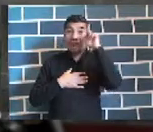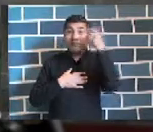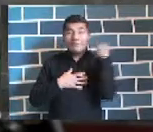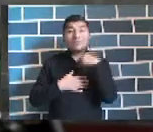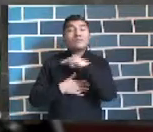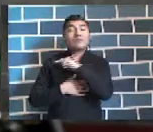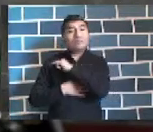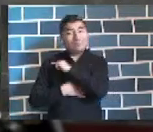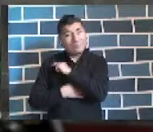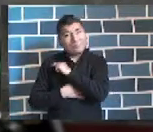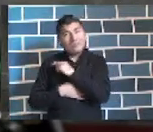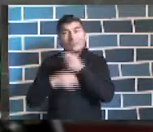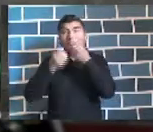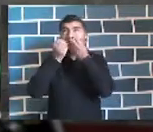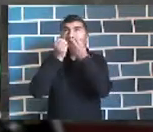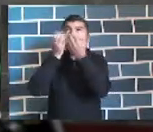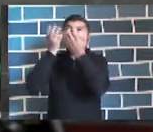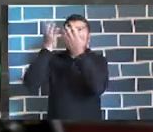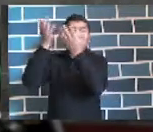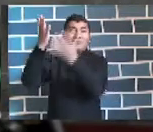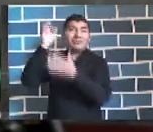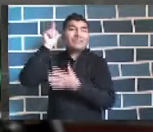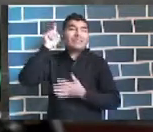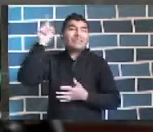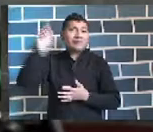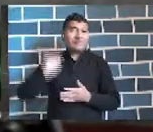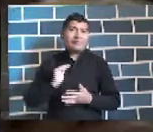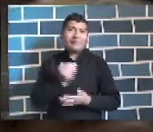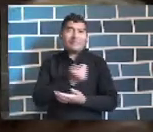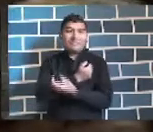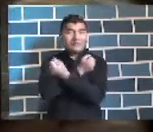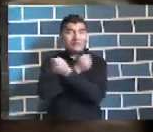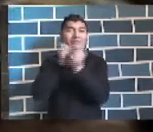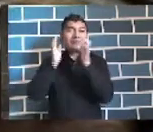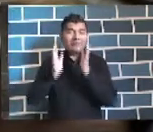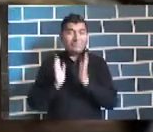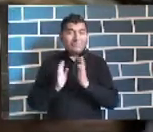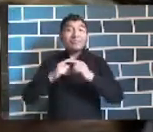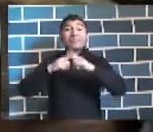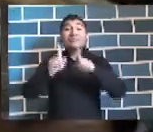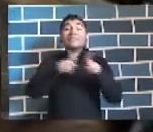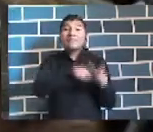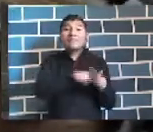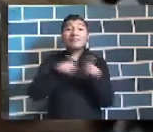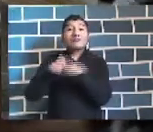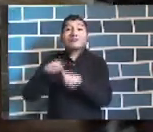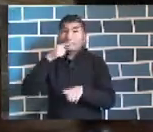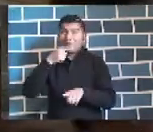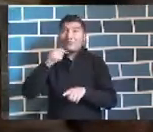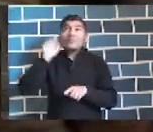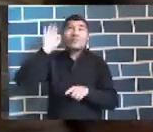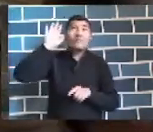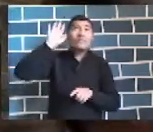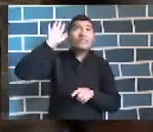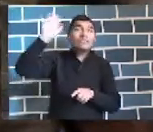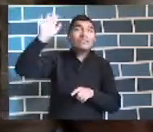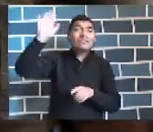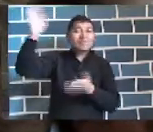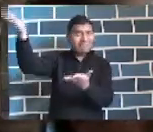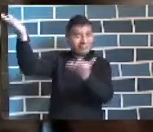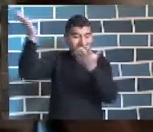nosotros confesemos que Él es nuestro Salvador. Pero también dice que consume nuestra